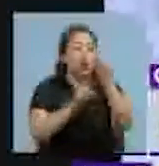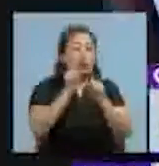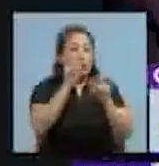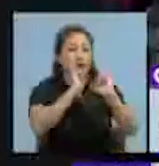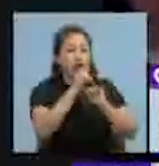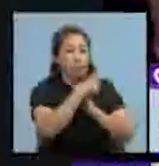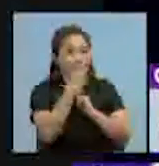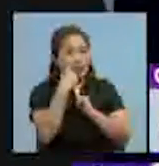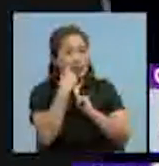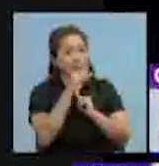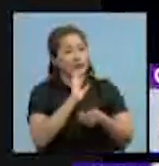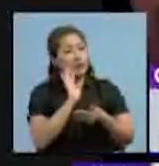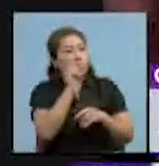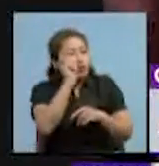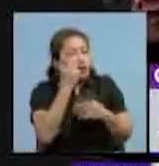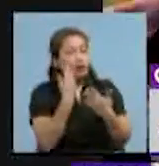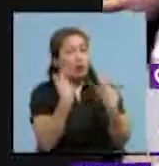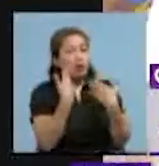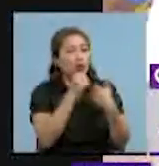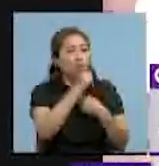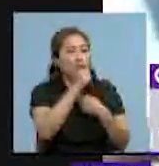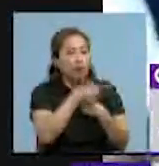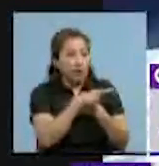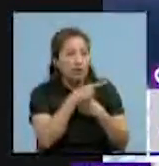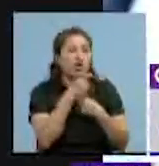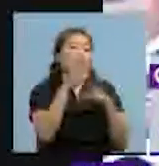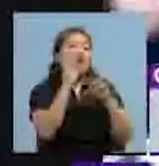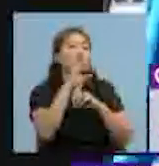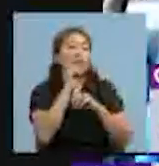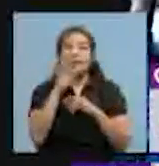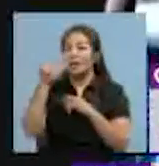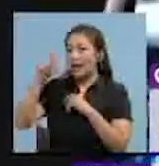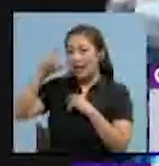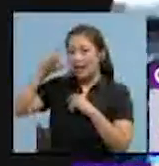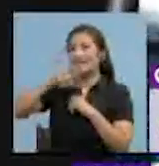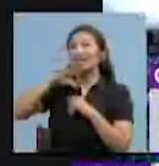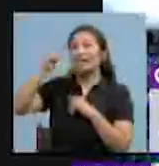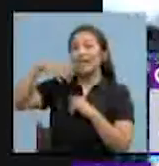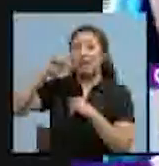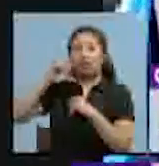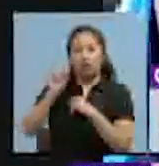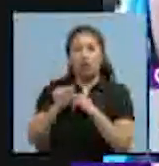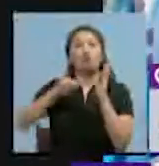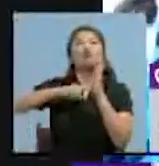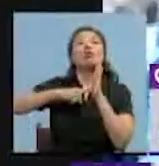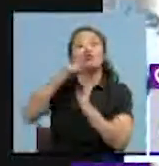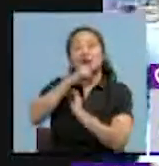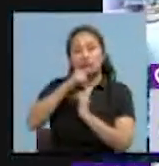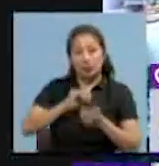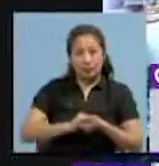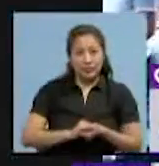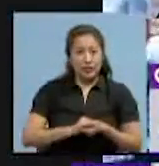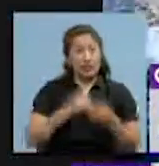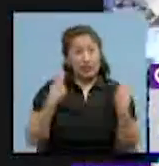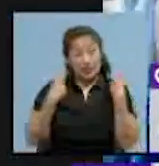chicos. Te vuelvo dos segundos. ¿Sí? ¿Cómo estamos? Decime tu nombre, por favor. Alejandro Romera, Bernal, Buenos Aires, provincia de Buenos Aires. Bueno, listo